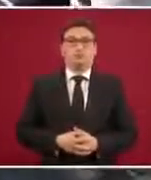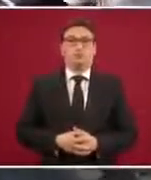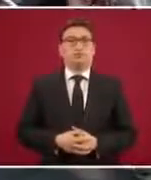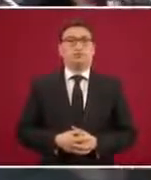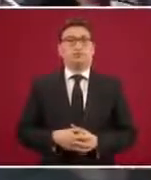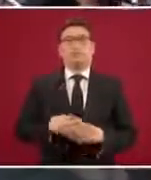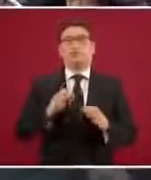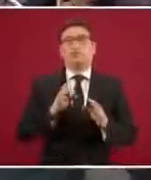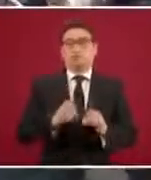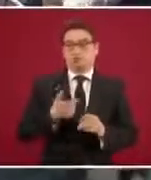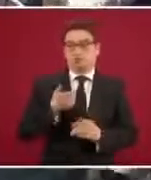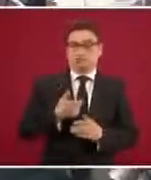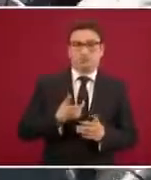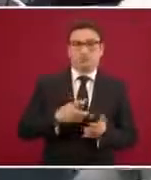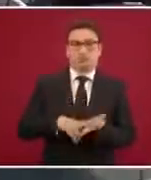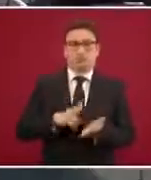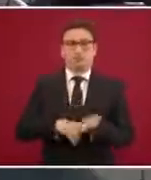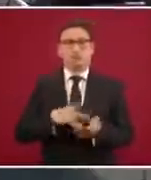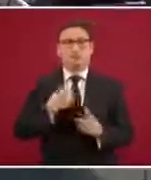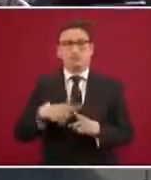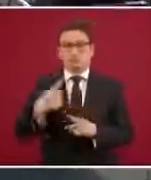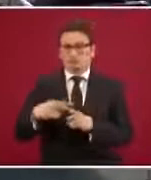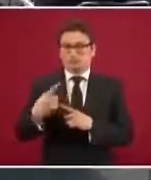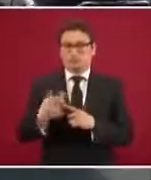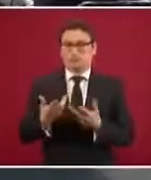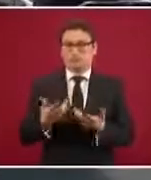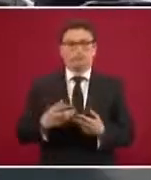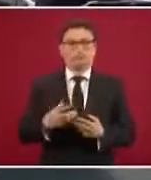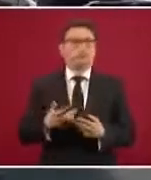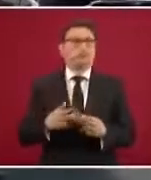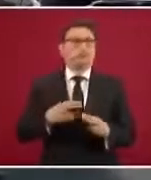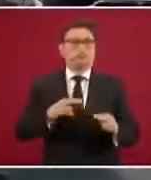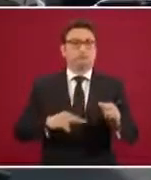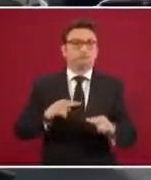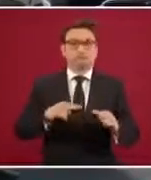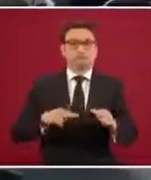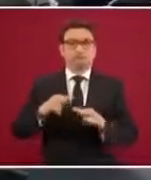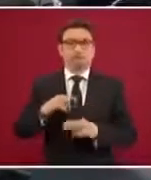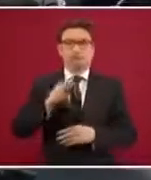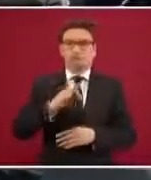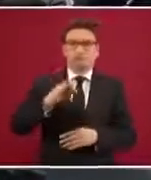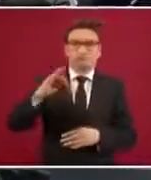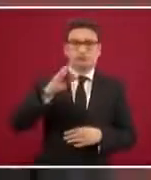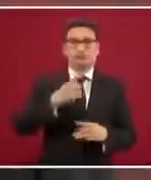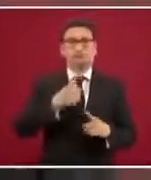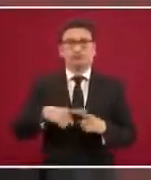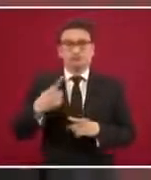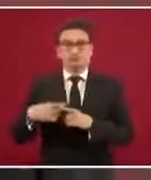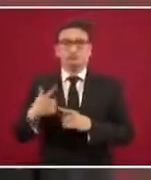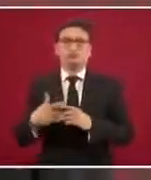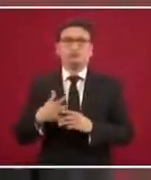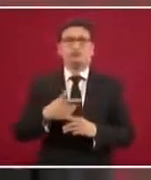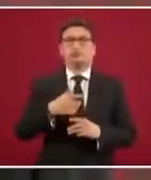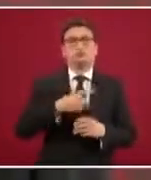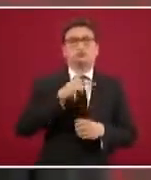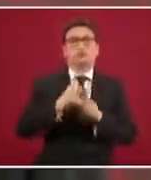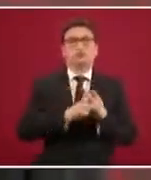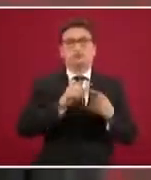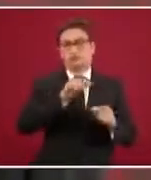la moneda, si van a haber esos porcentajes de depreciación de las